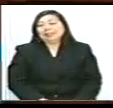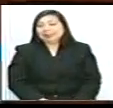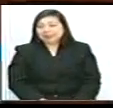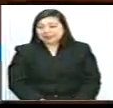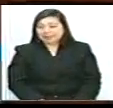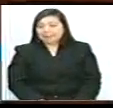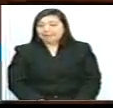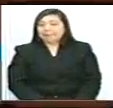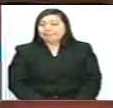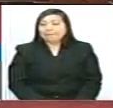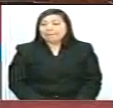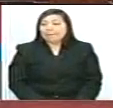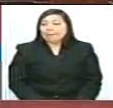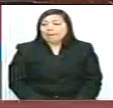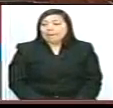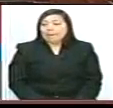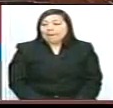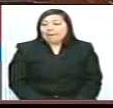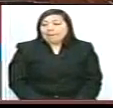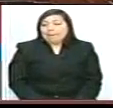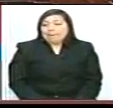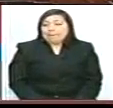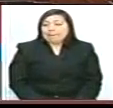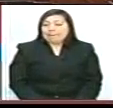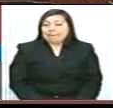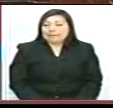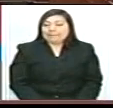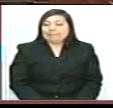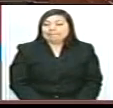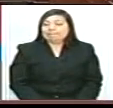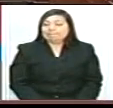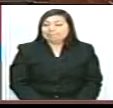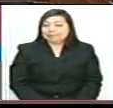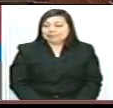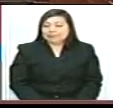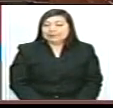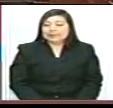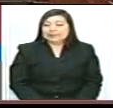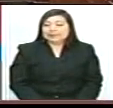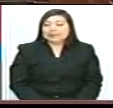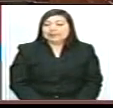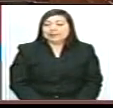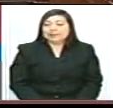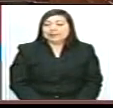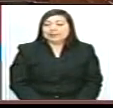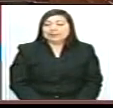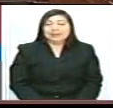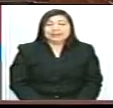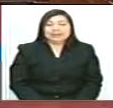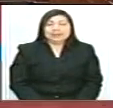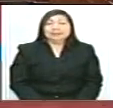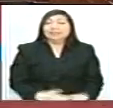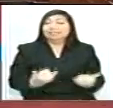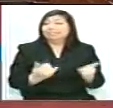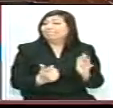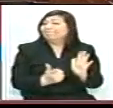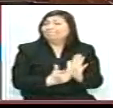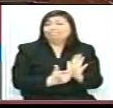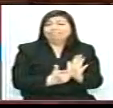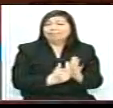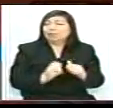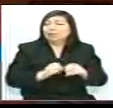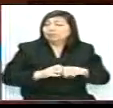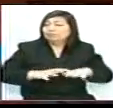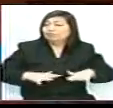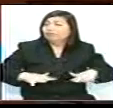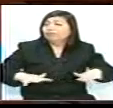Gracias, congresista. Congresista Arana, para que pueda concluir. Gracias, presidenta. Presidenta, esta ley, por ejemplo, se va a